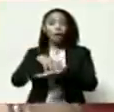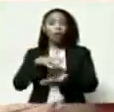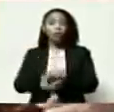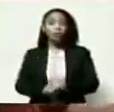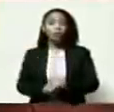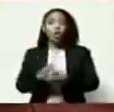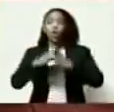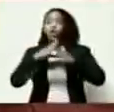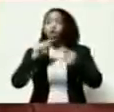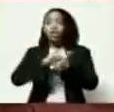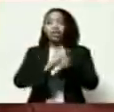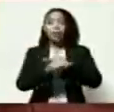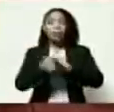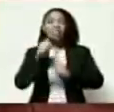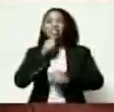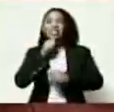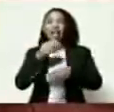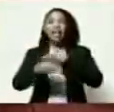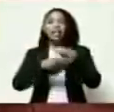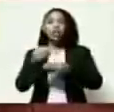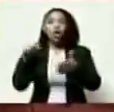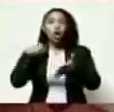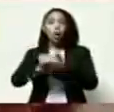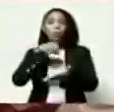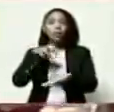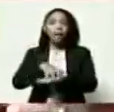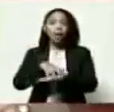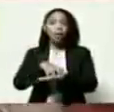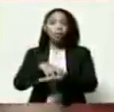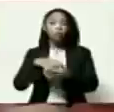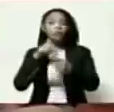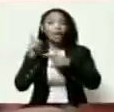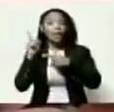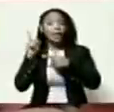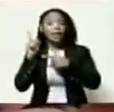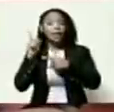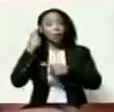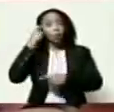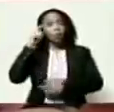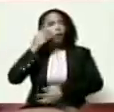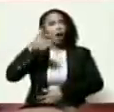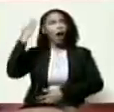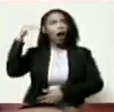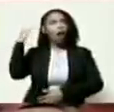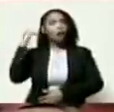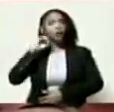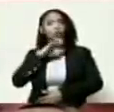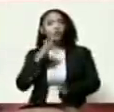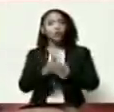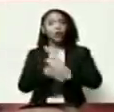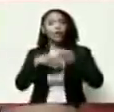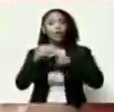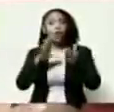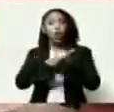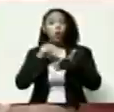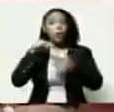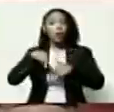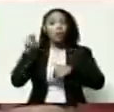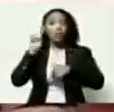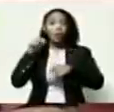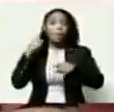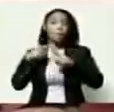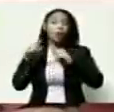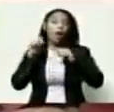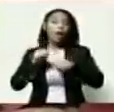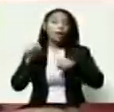Todo se revierte. ¿Quién dio ese golpe de Estado? Bueno, era cuando aquellas primaveras. Y lo quisieron copiar aquí en Venezuela. Lo que